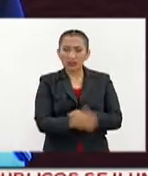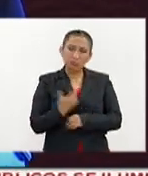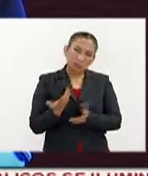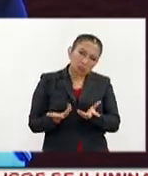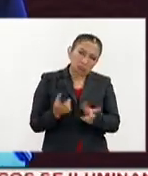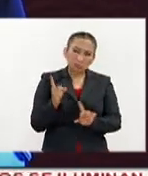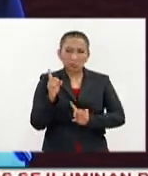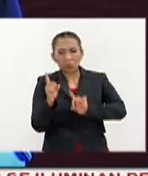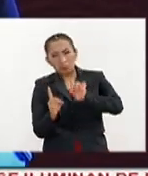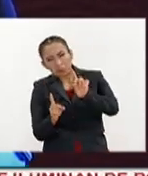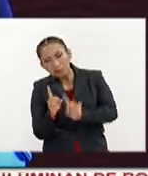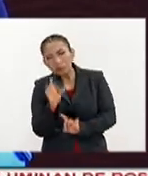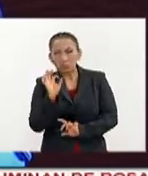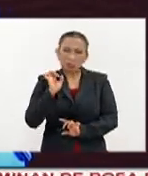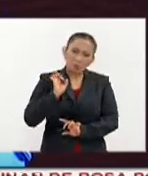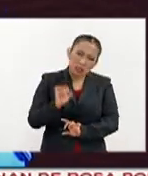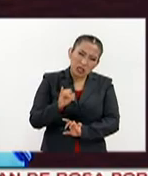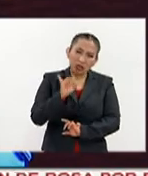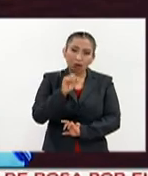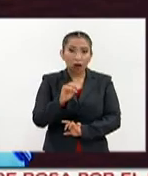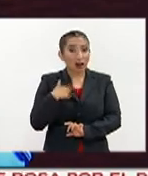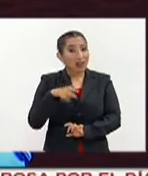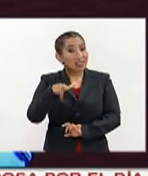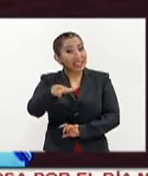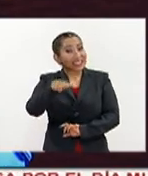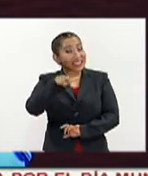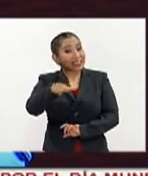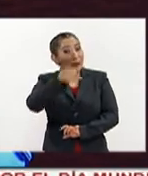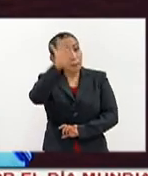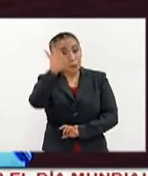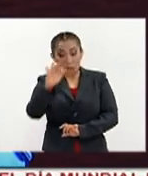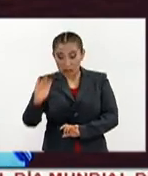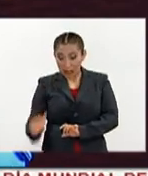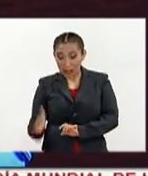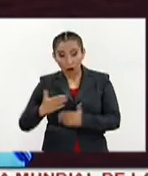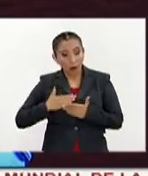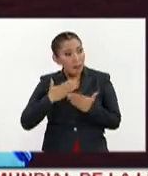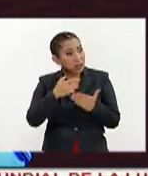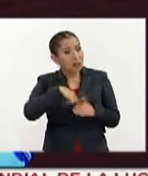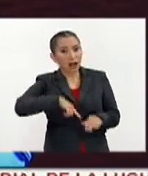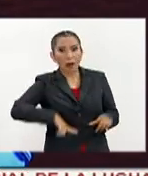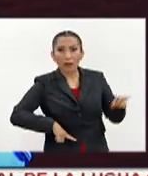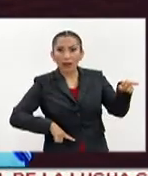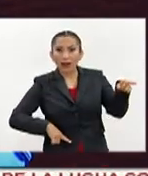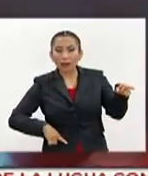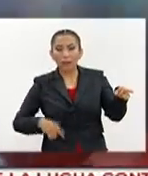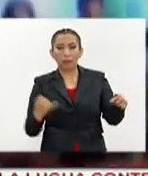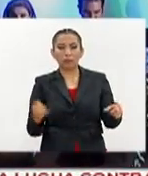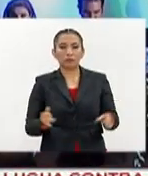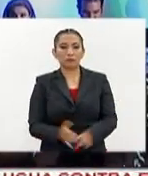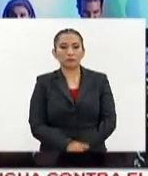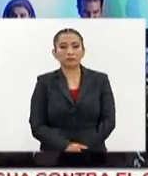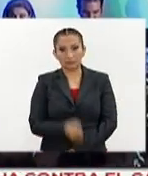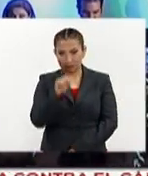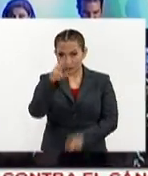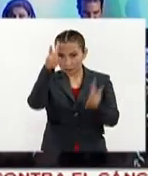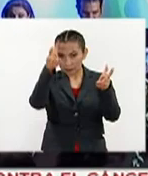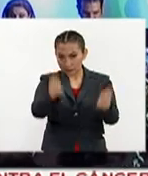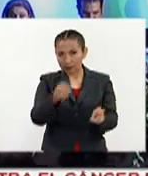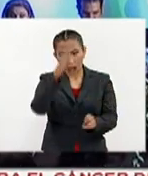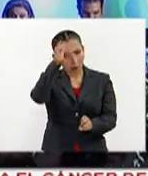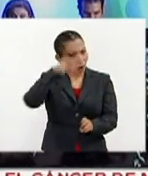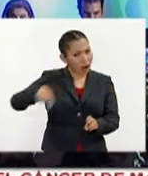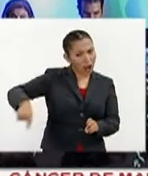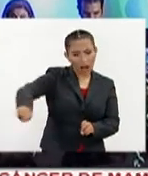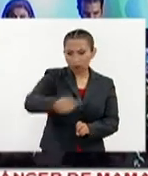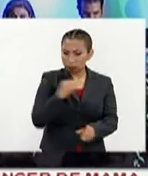confía apenas algo. Un bajísimo 17% de confianza en los gobiernos. En esa materia coincidieron